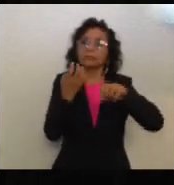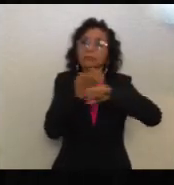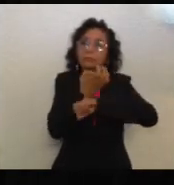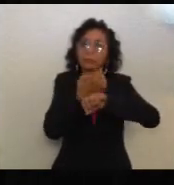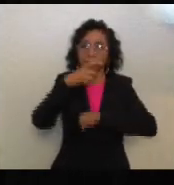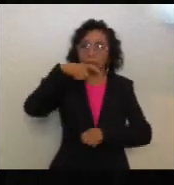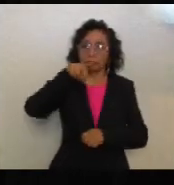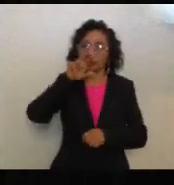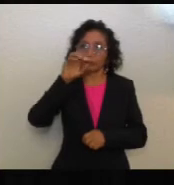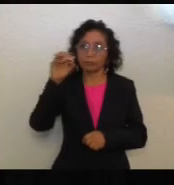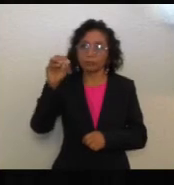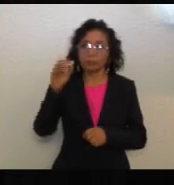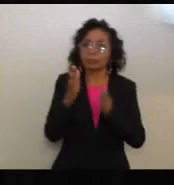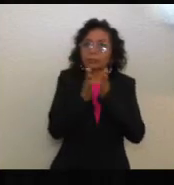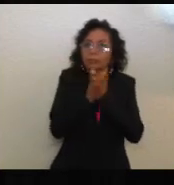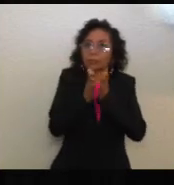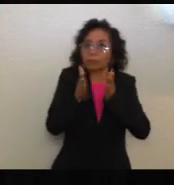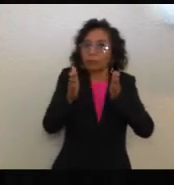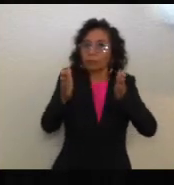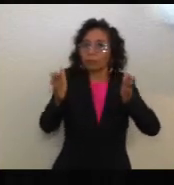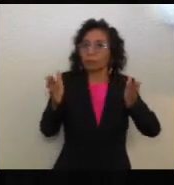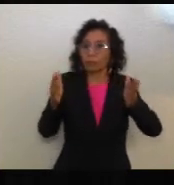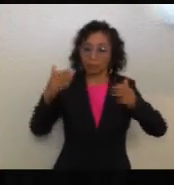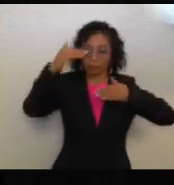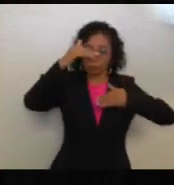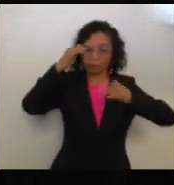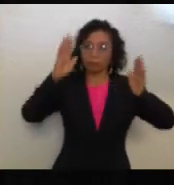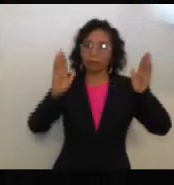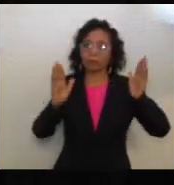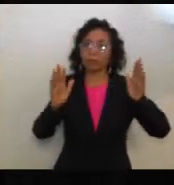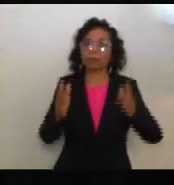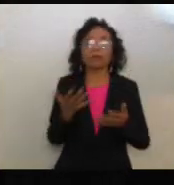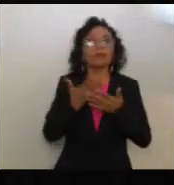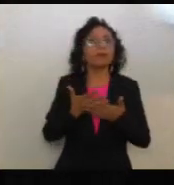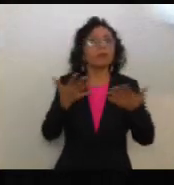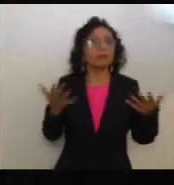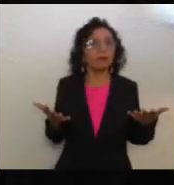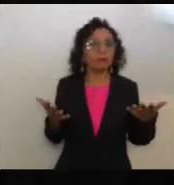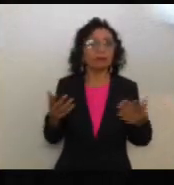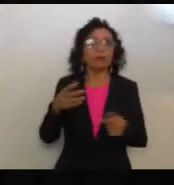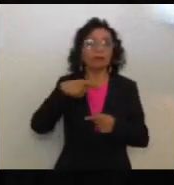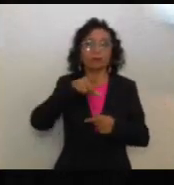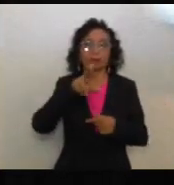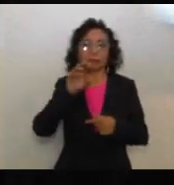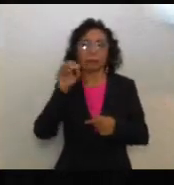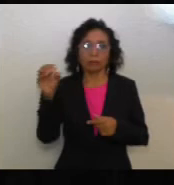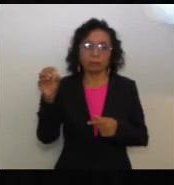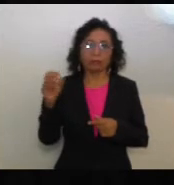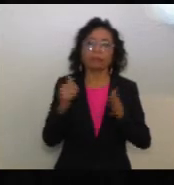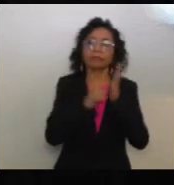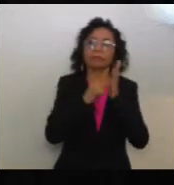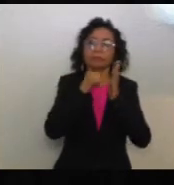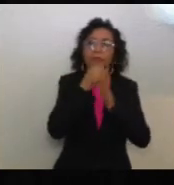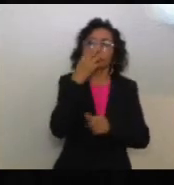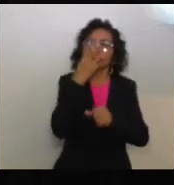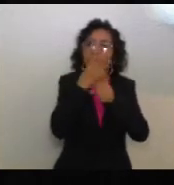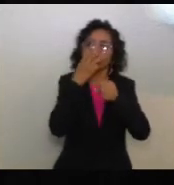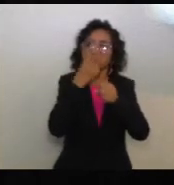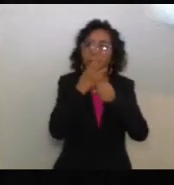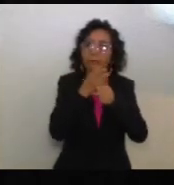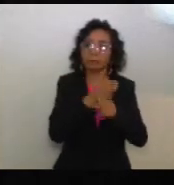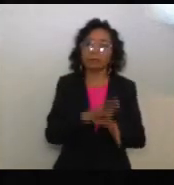Roo tendrá la extensión territorial y límites que comprende actualmente el territorio de Quintana Roo. Artículo 3. La